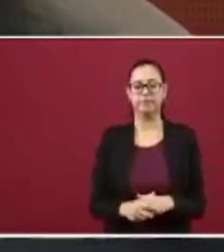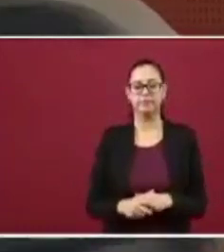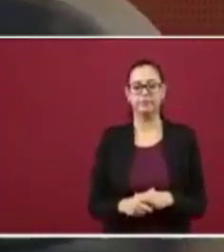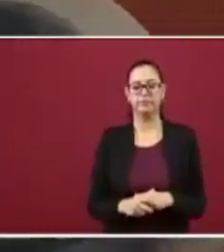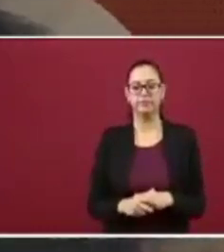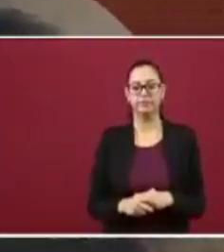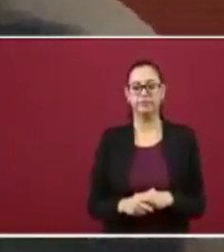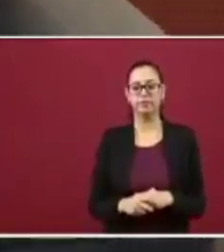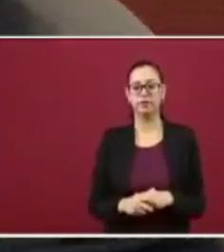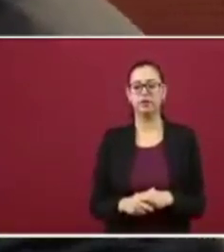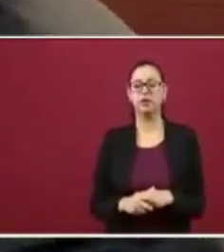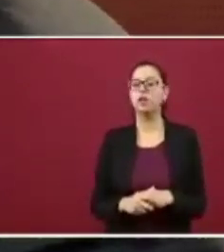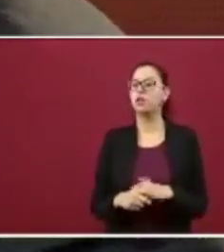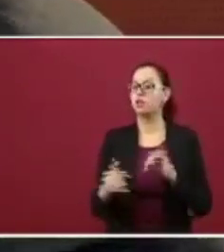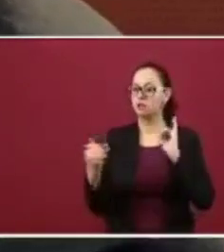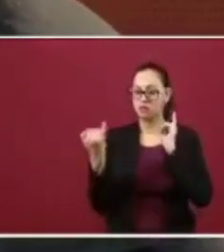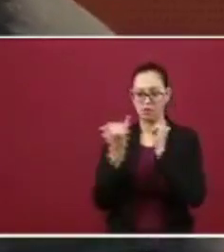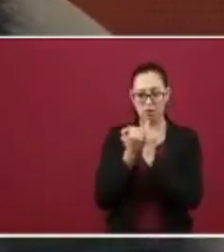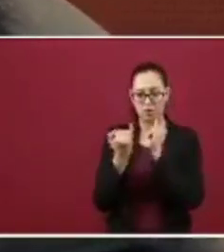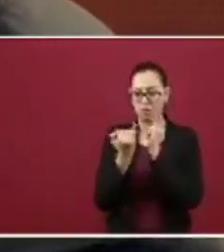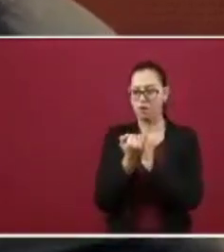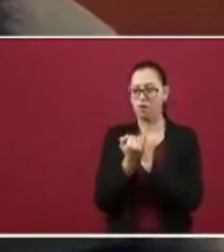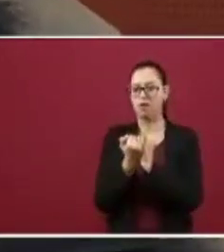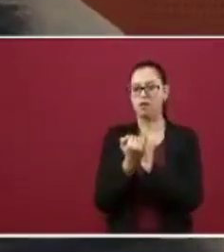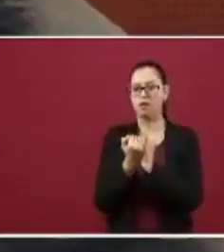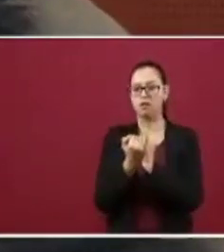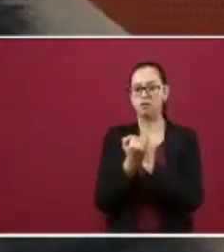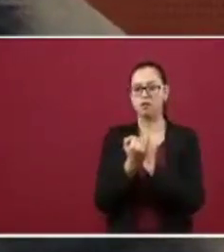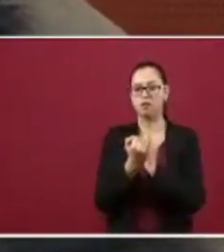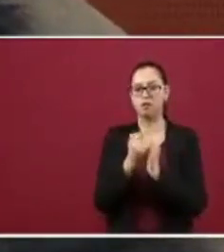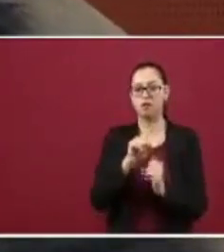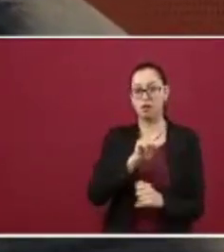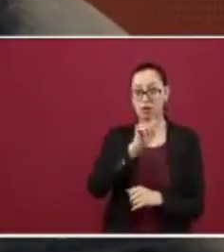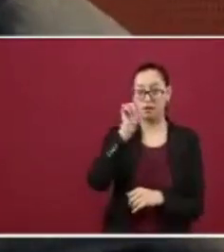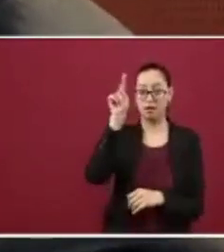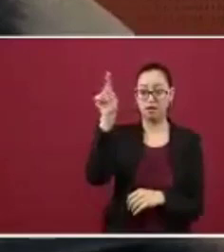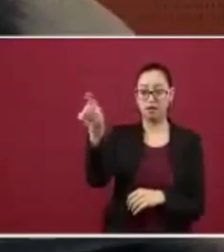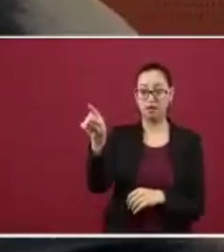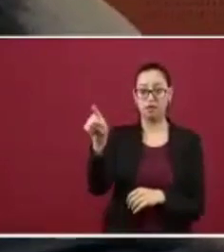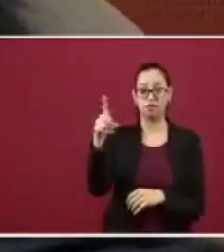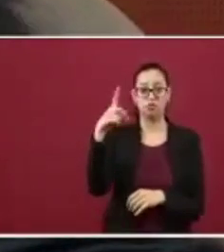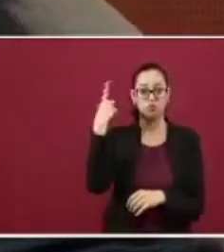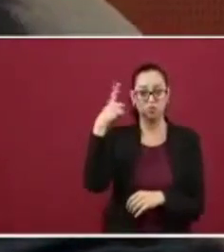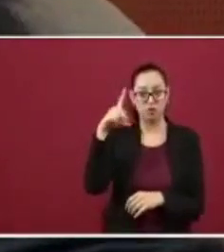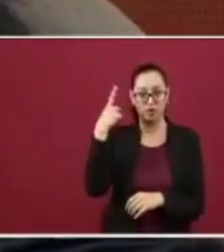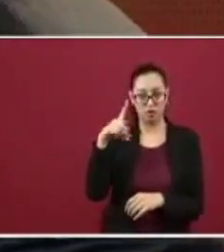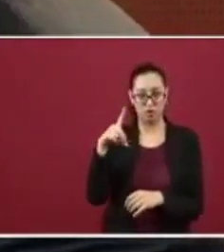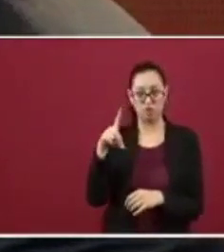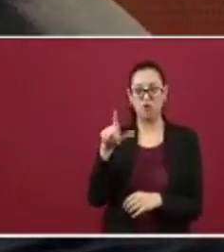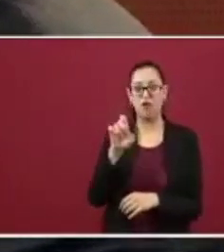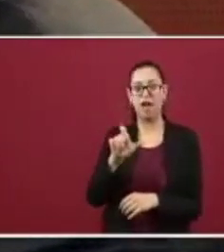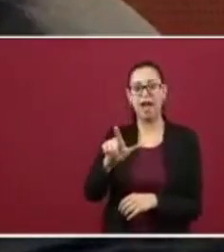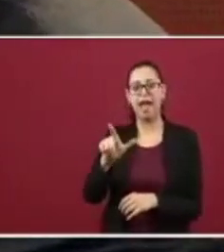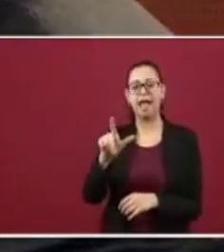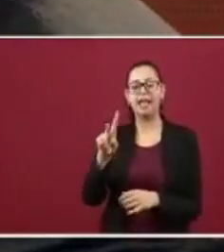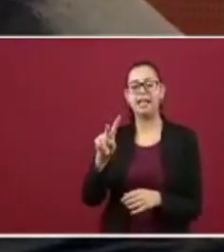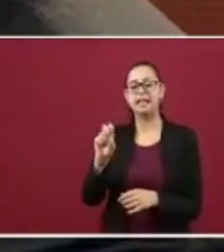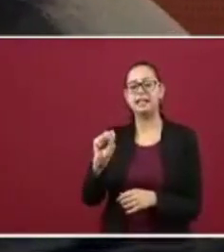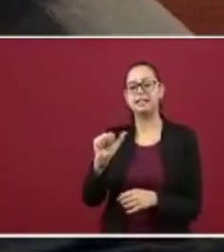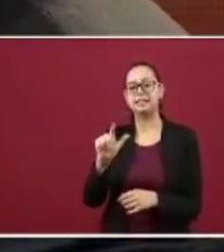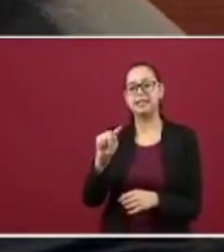Y lo mismo vamos a hacer en El Salto, Durango, en